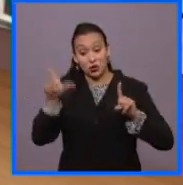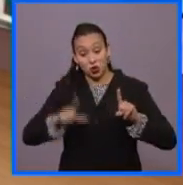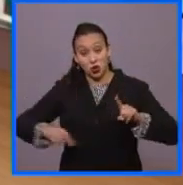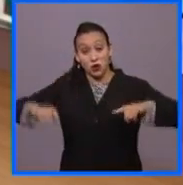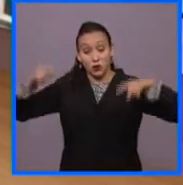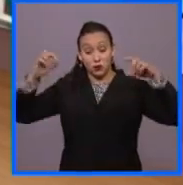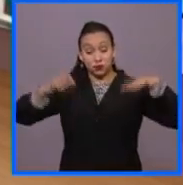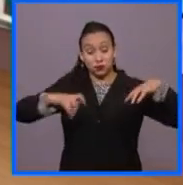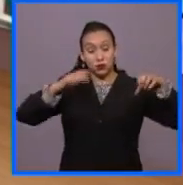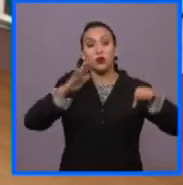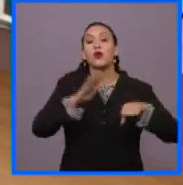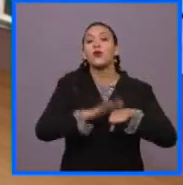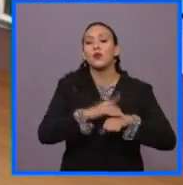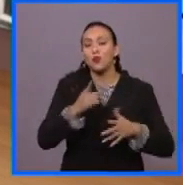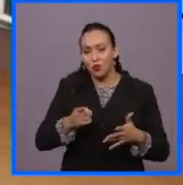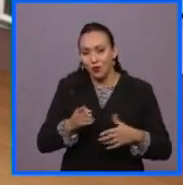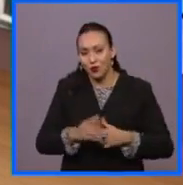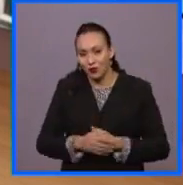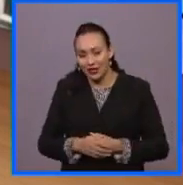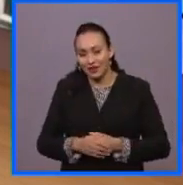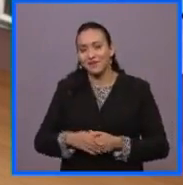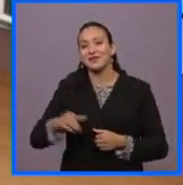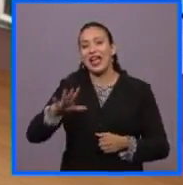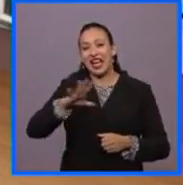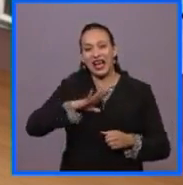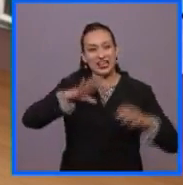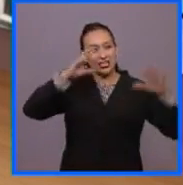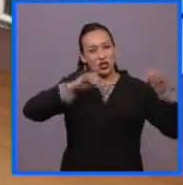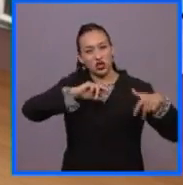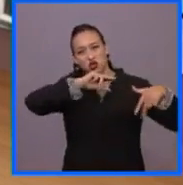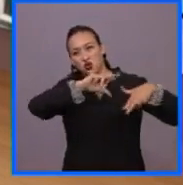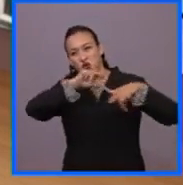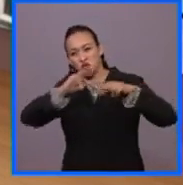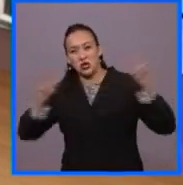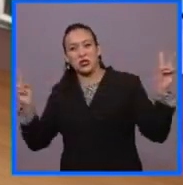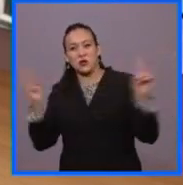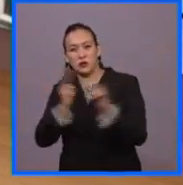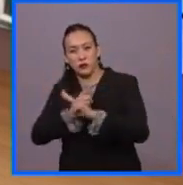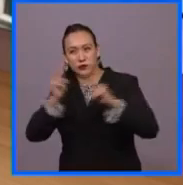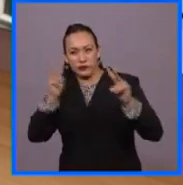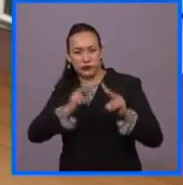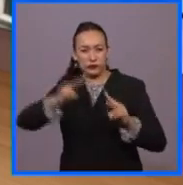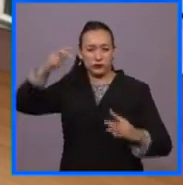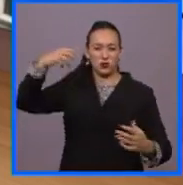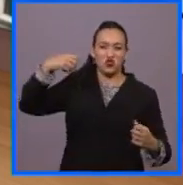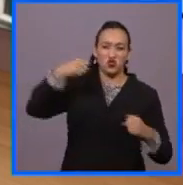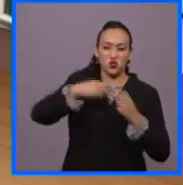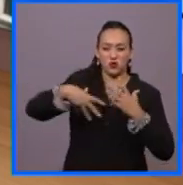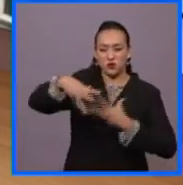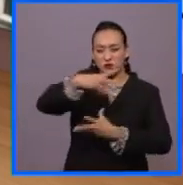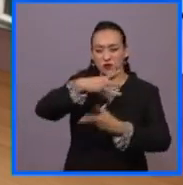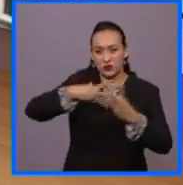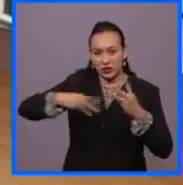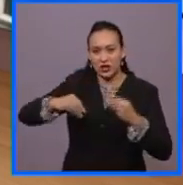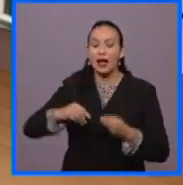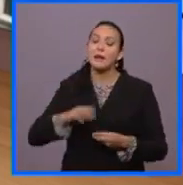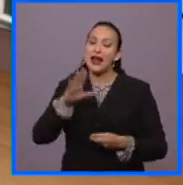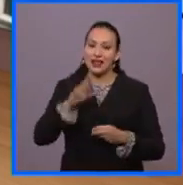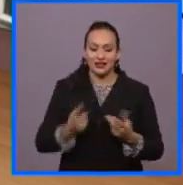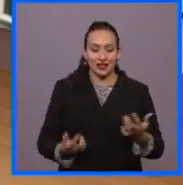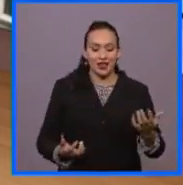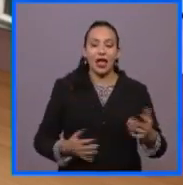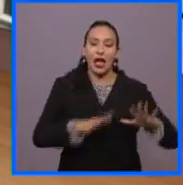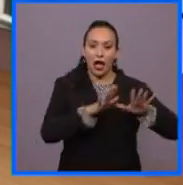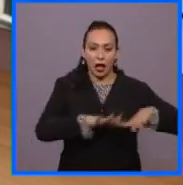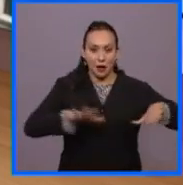Mexicana debido a canales de baja presión combinados con inestabilidad atmosférica, el ingreso de humedad de ambos océanos y